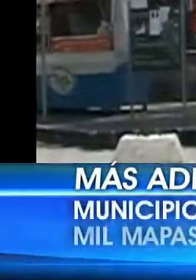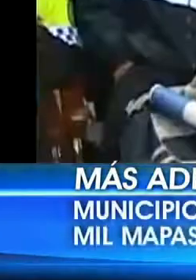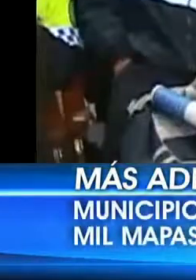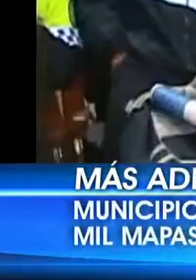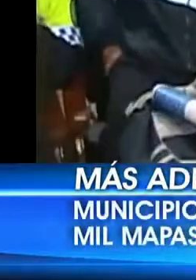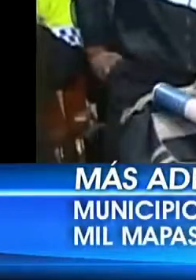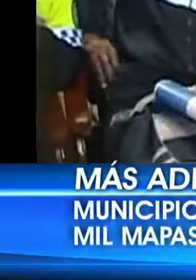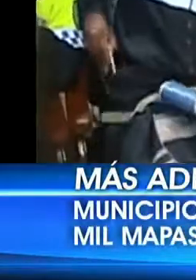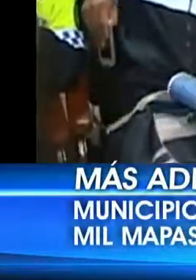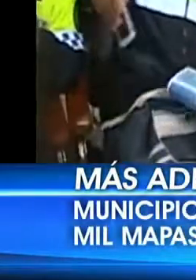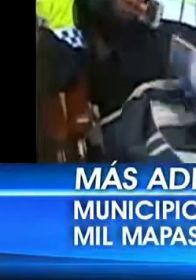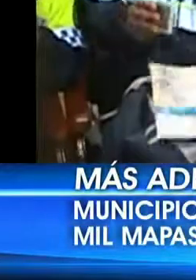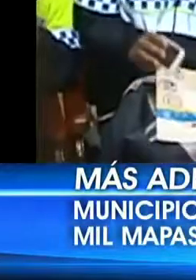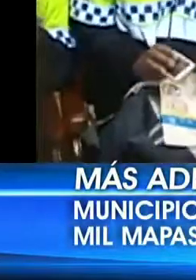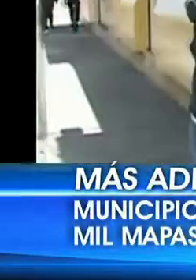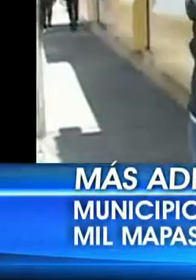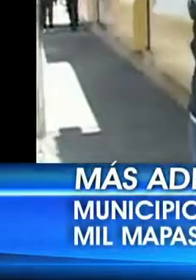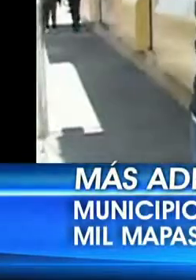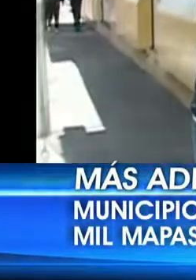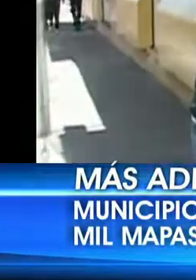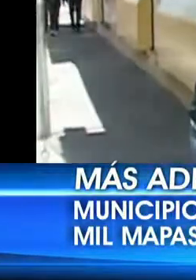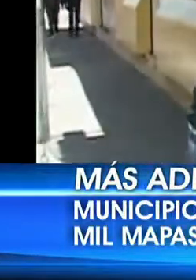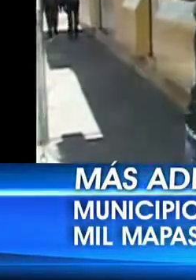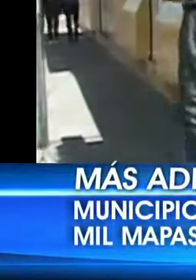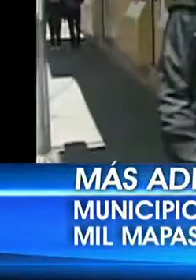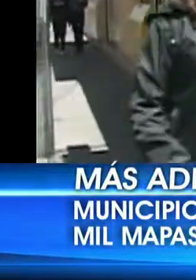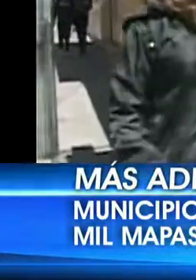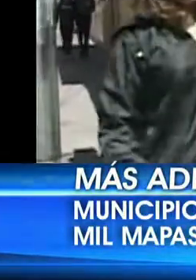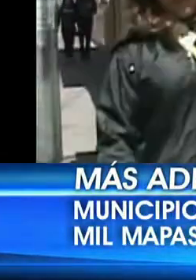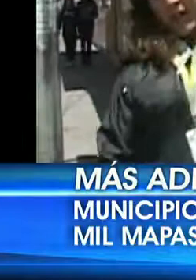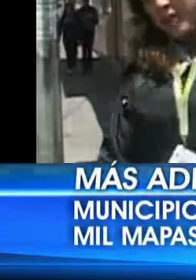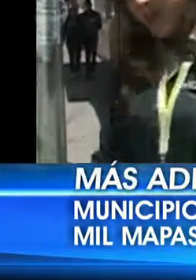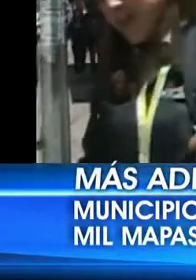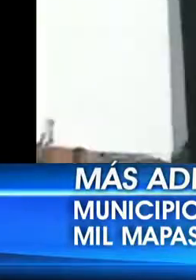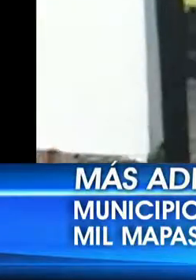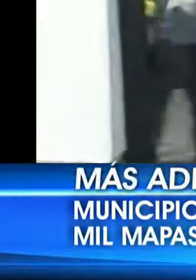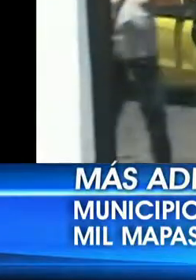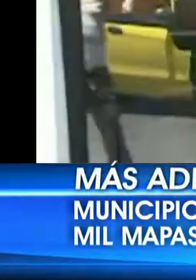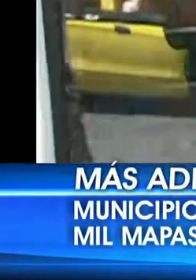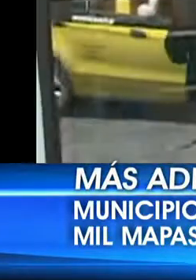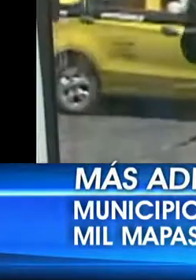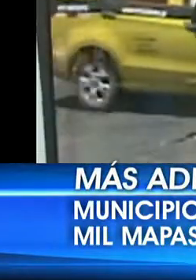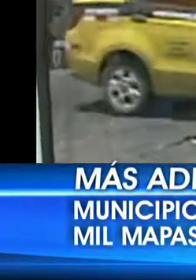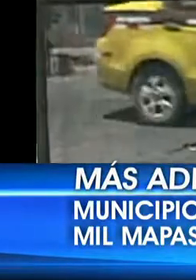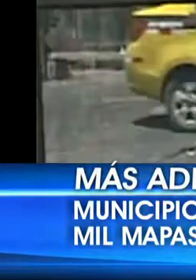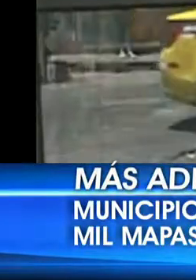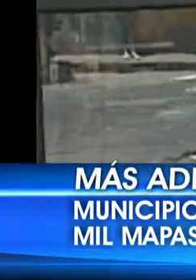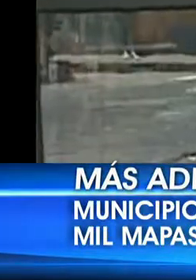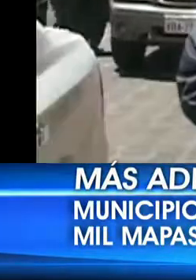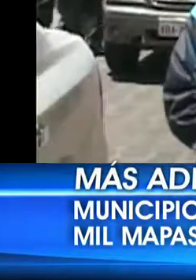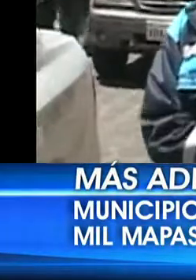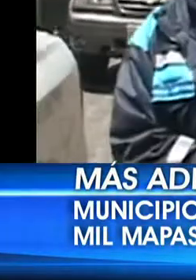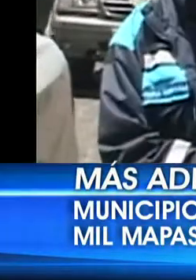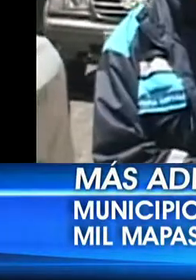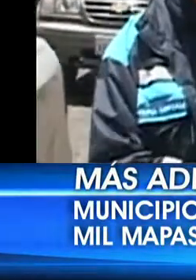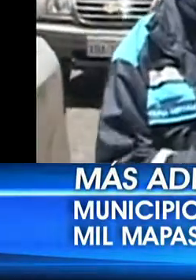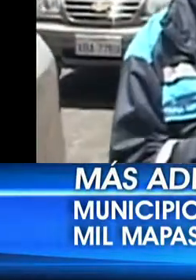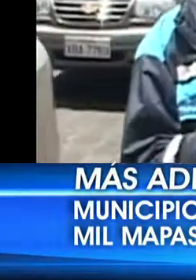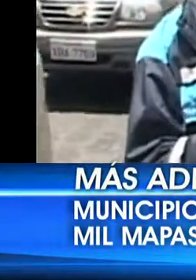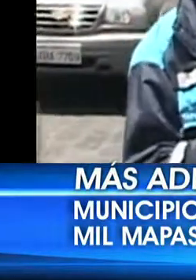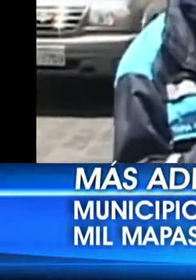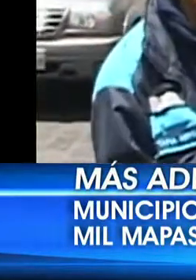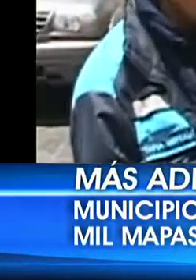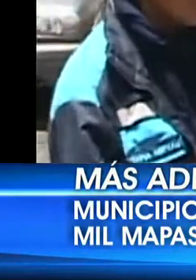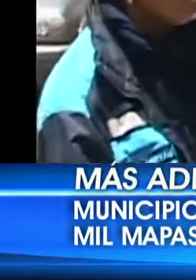Atención, el municipio de La Tacunga comenzó la entrega de material informativo para que moradores conozcan diversos aspectos a tomar en cuenta frente a una erupción violenta